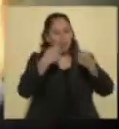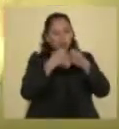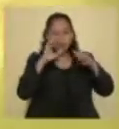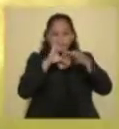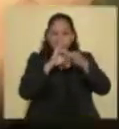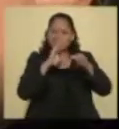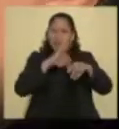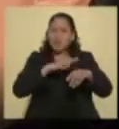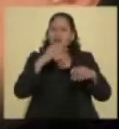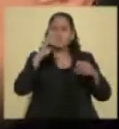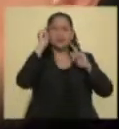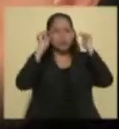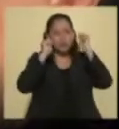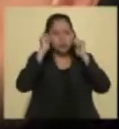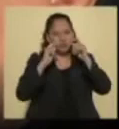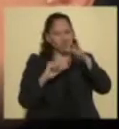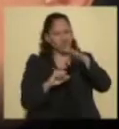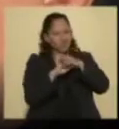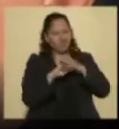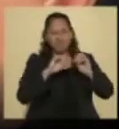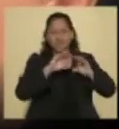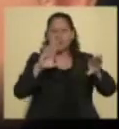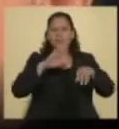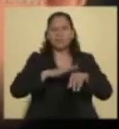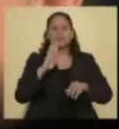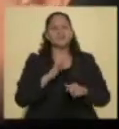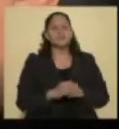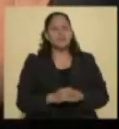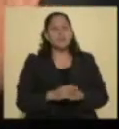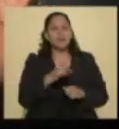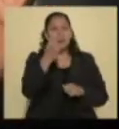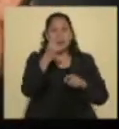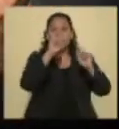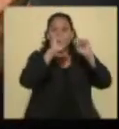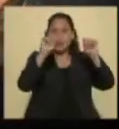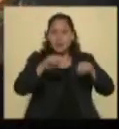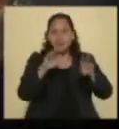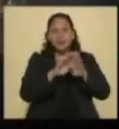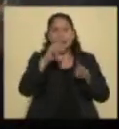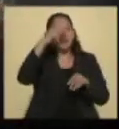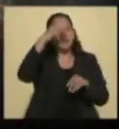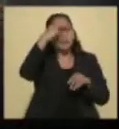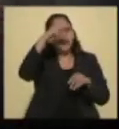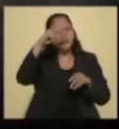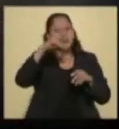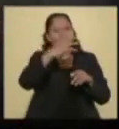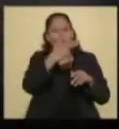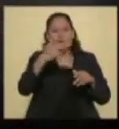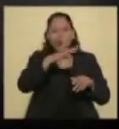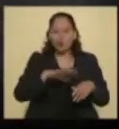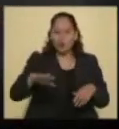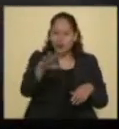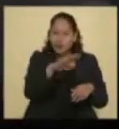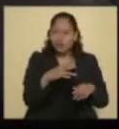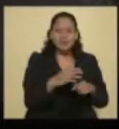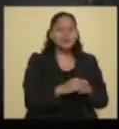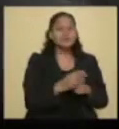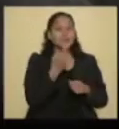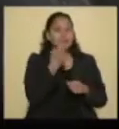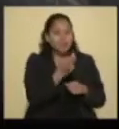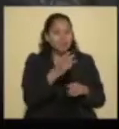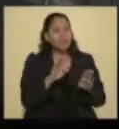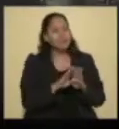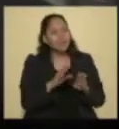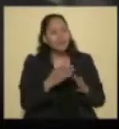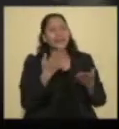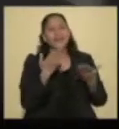sector. Entonces, pues, mi tesis fue sobre la Mexicana de Hoteles y, pues, no